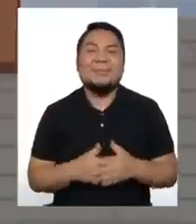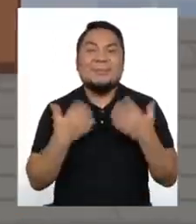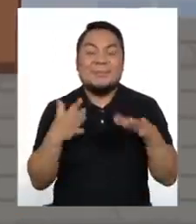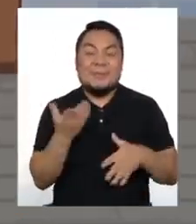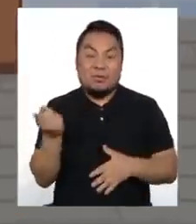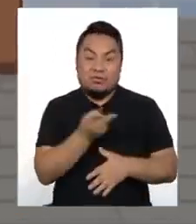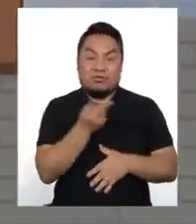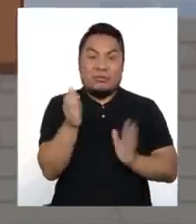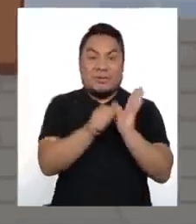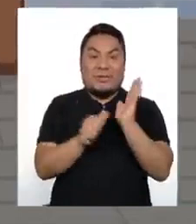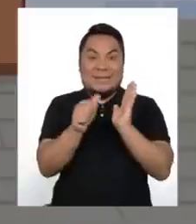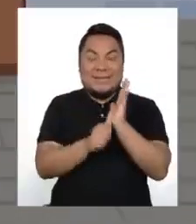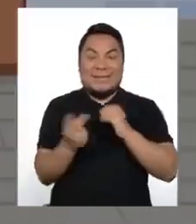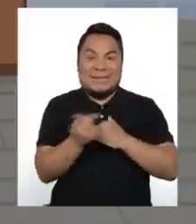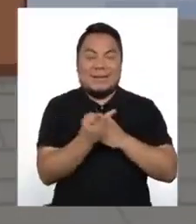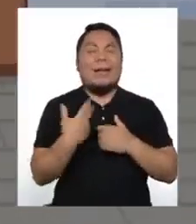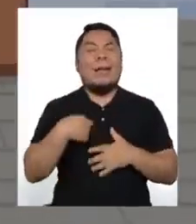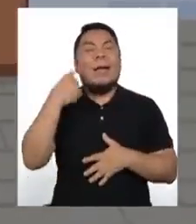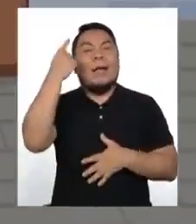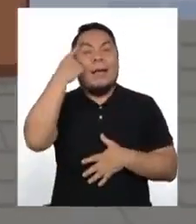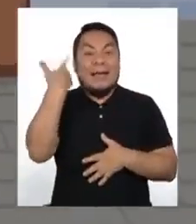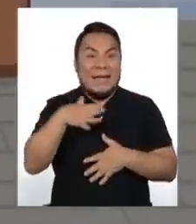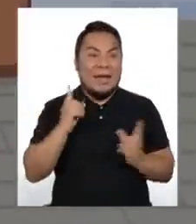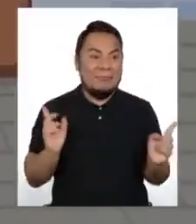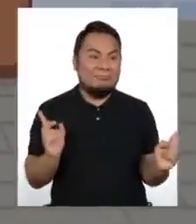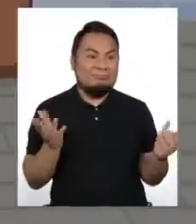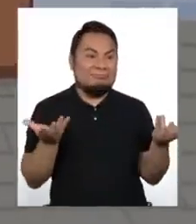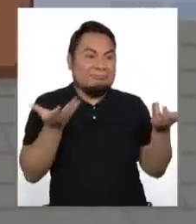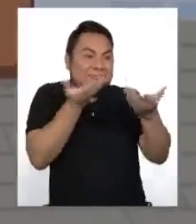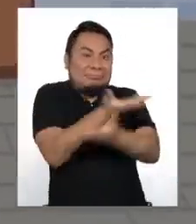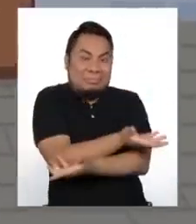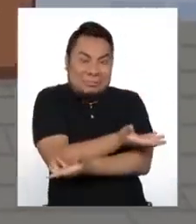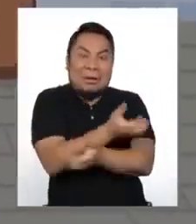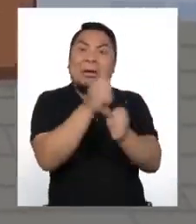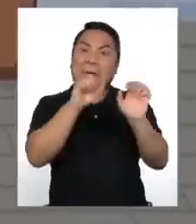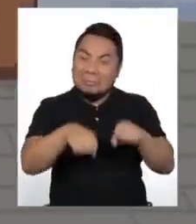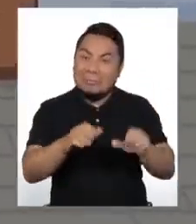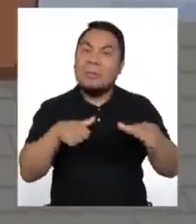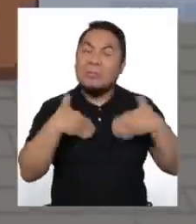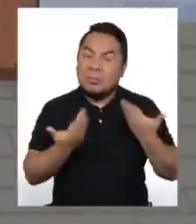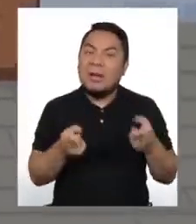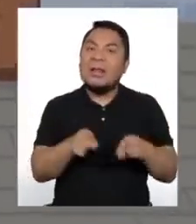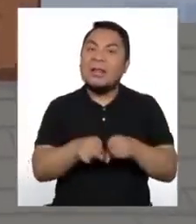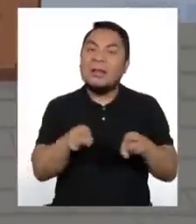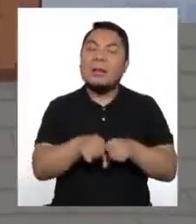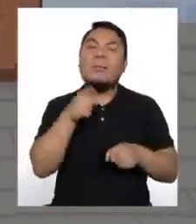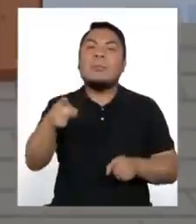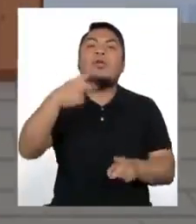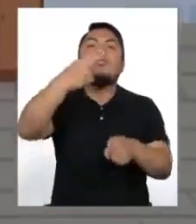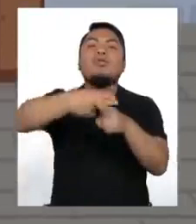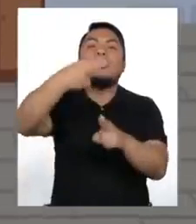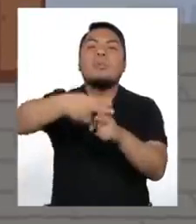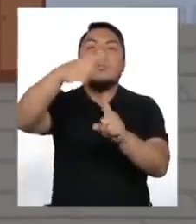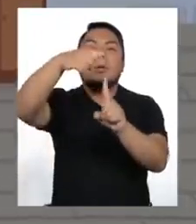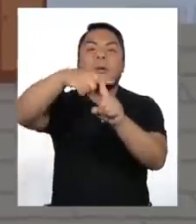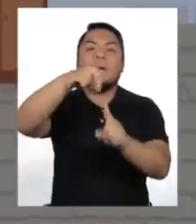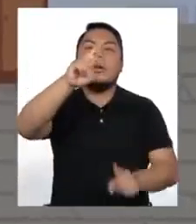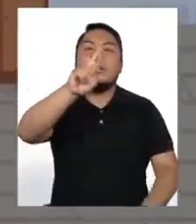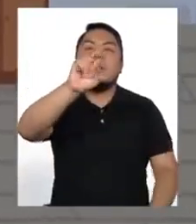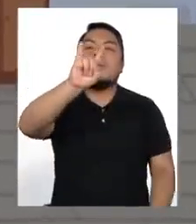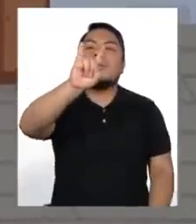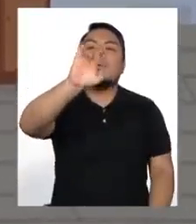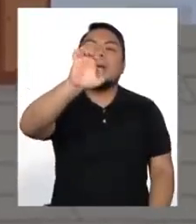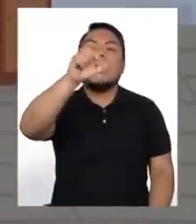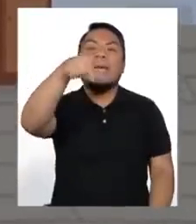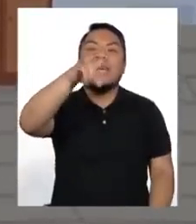Andrea y Tomás se han dado cuenta que a los intercambios o canjes también se les puede llamar trueque. ¿Ustedes